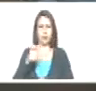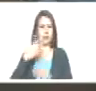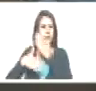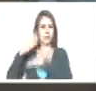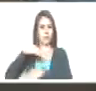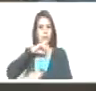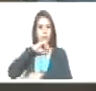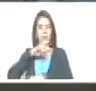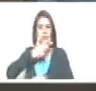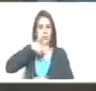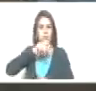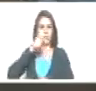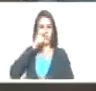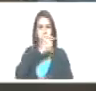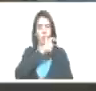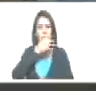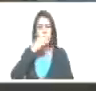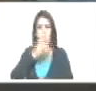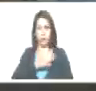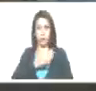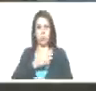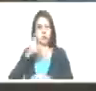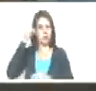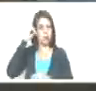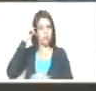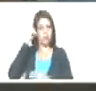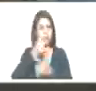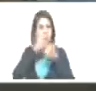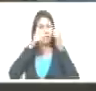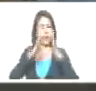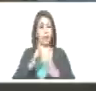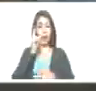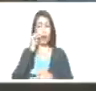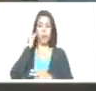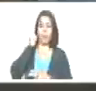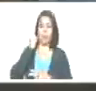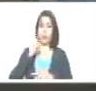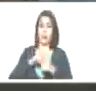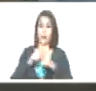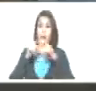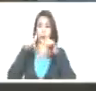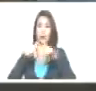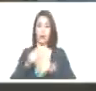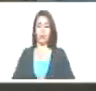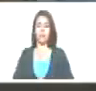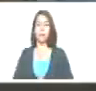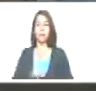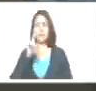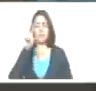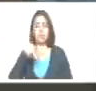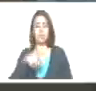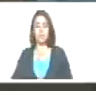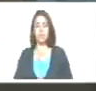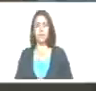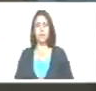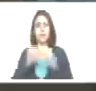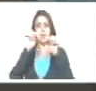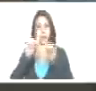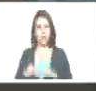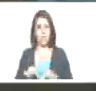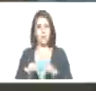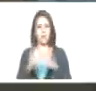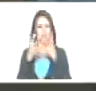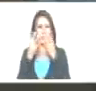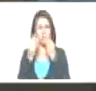pueblos originarios, pasando por nuestros libertadores y nuestras libertadoras. Y además, hoy siendo millones y millones